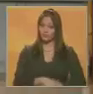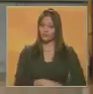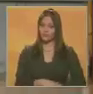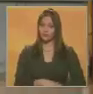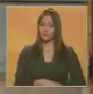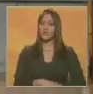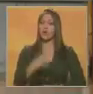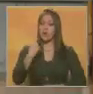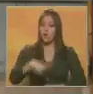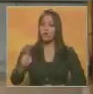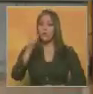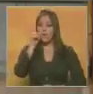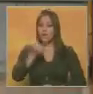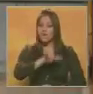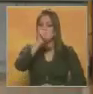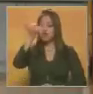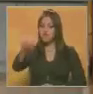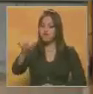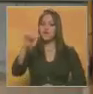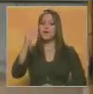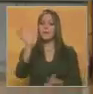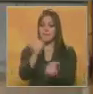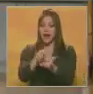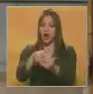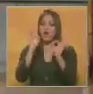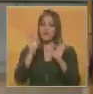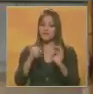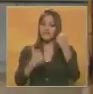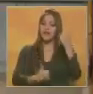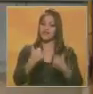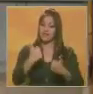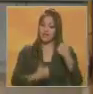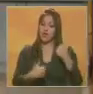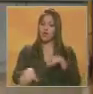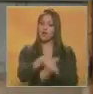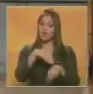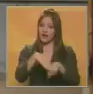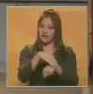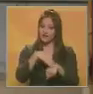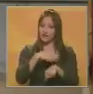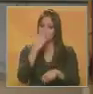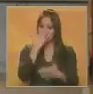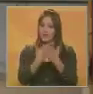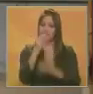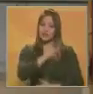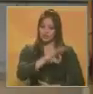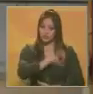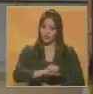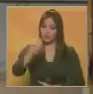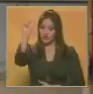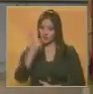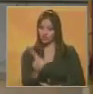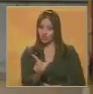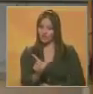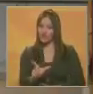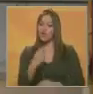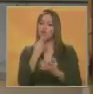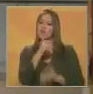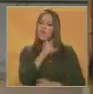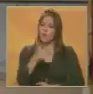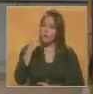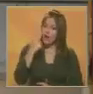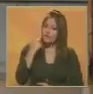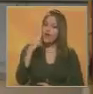man y carlos mata figueroa viajó a margarida para inscribir oficialmente su candidatura a la gobernación ante el partido socialista unido de venezuela anamaría presilla nos